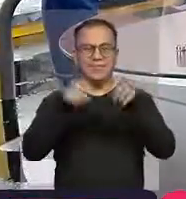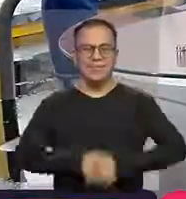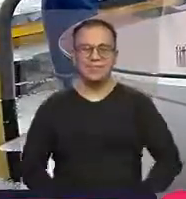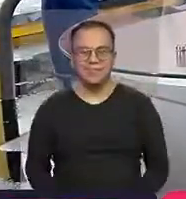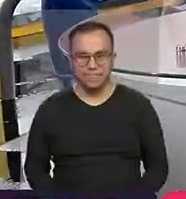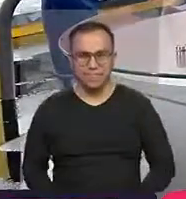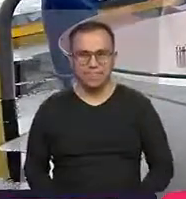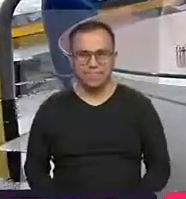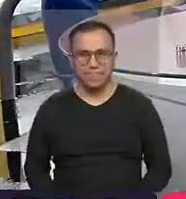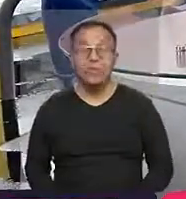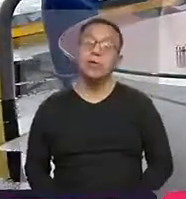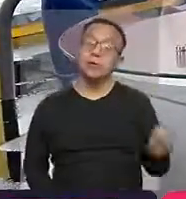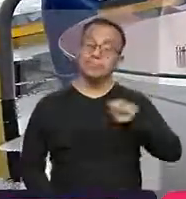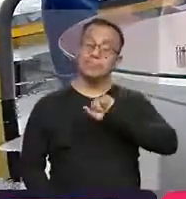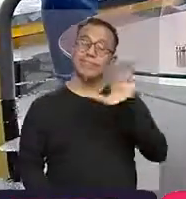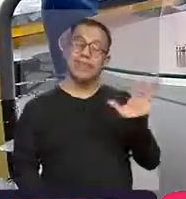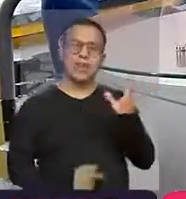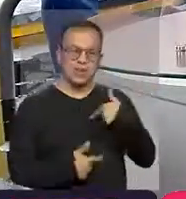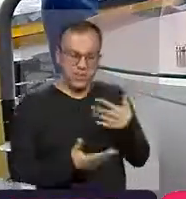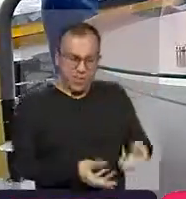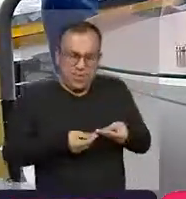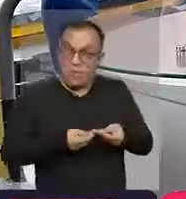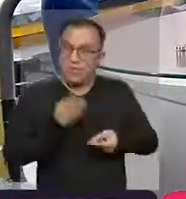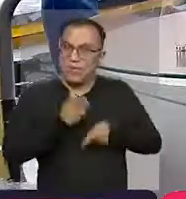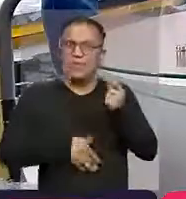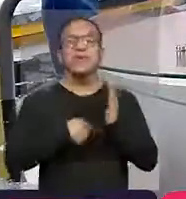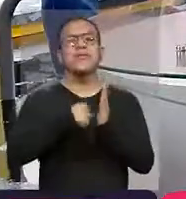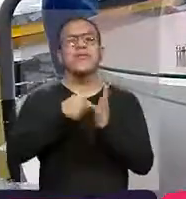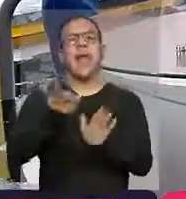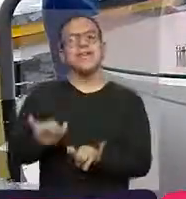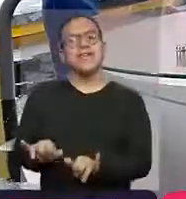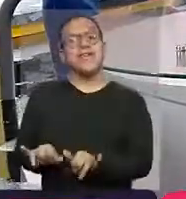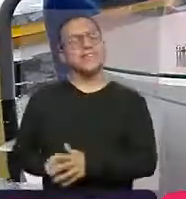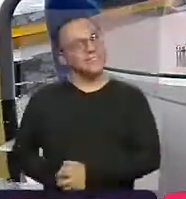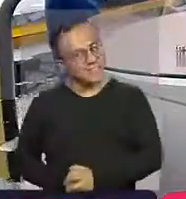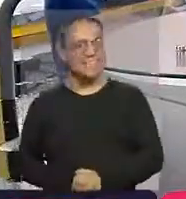Claro que sí, Andrés, me lo quedo. Además, me hace el favor y me lo deja ahí. Mentiras.